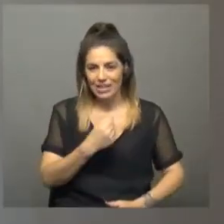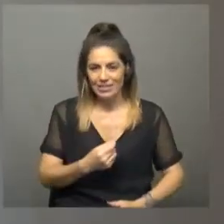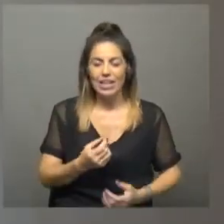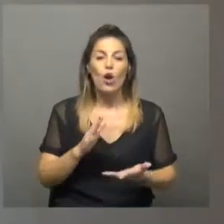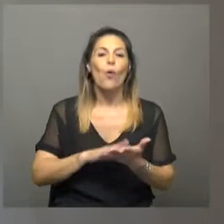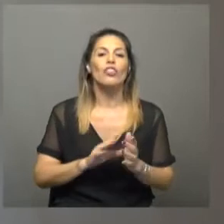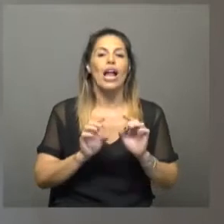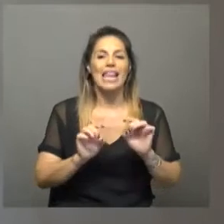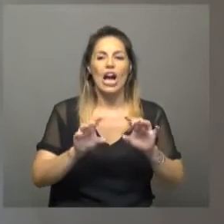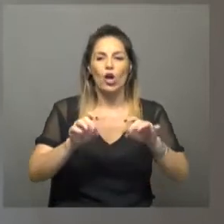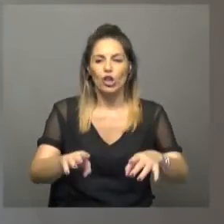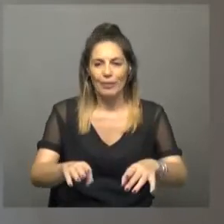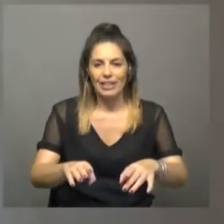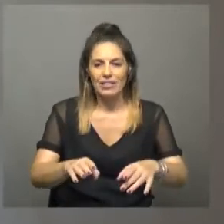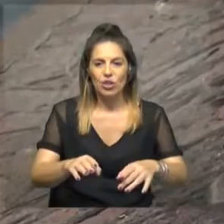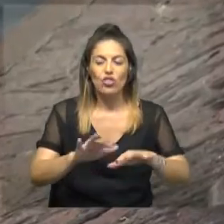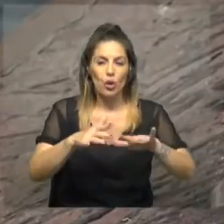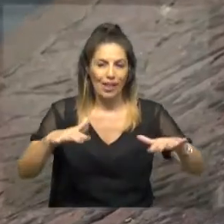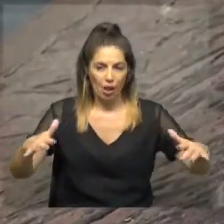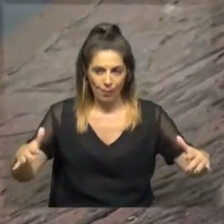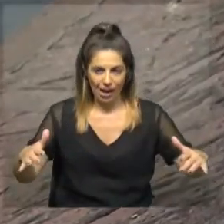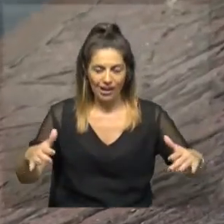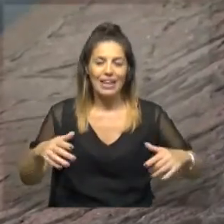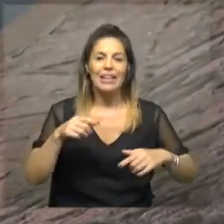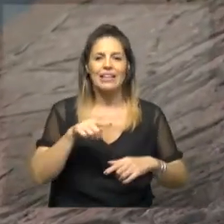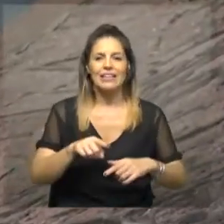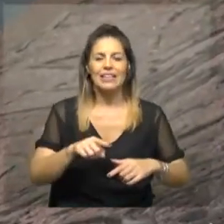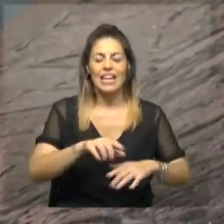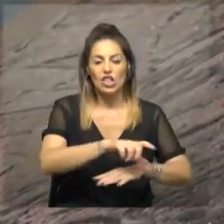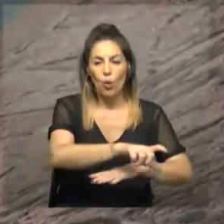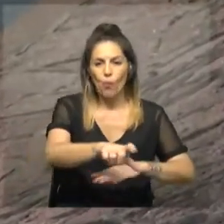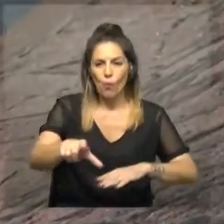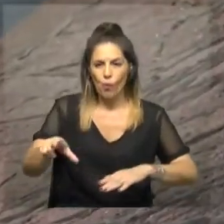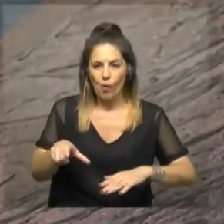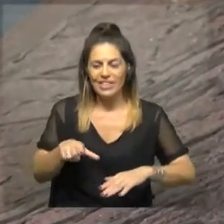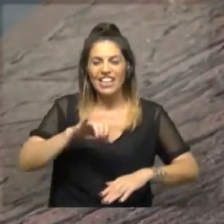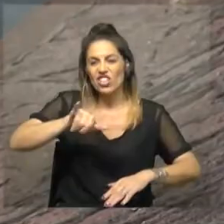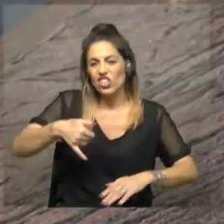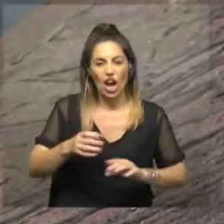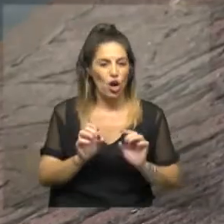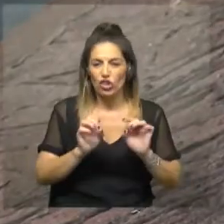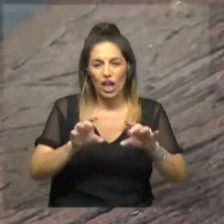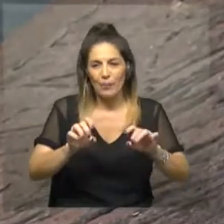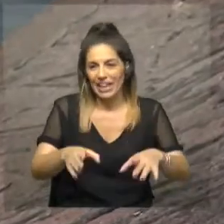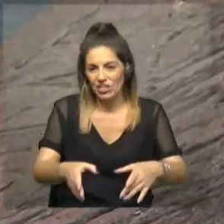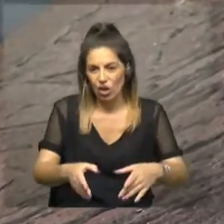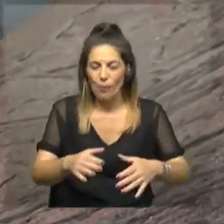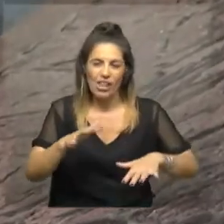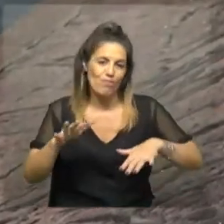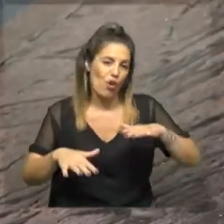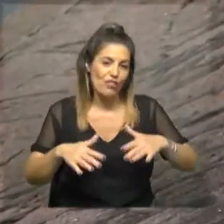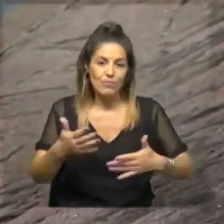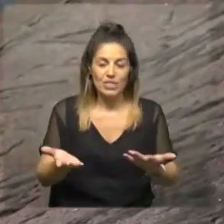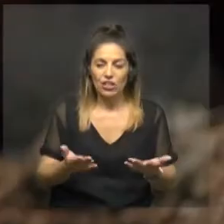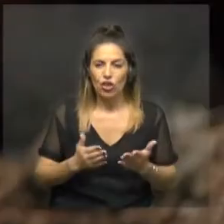contaminación sobre la biota marítima, en este tipo de muelles ya hay una contaminación de por sí, por el propio movimiento de los